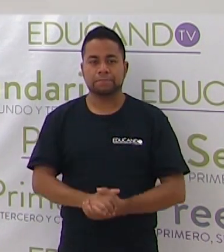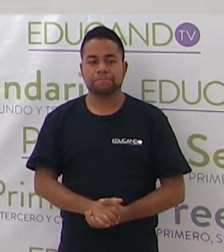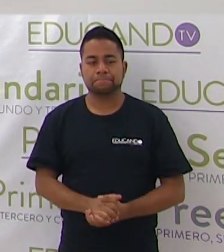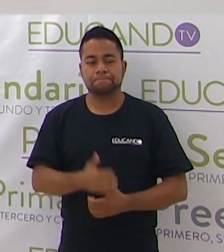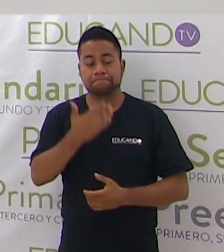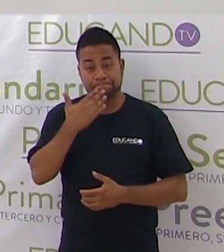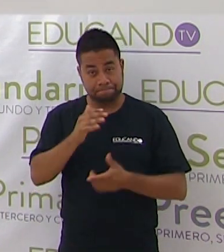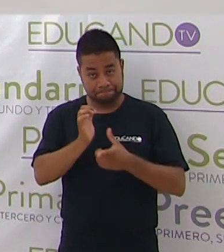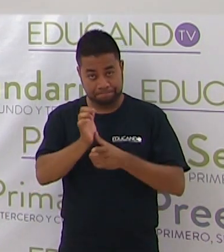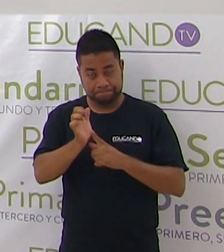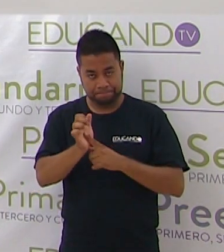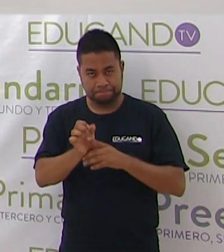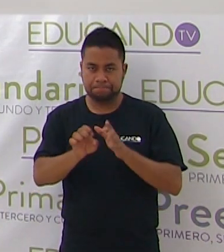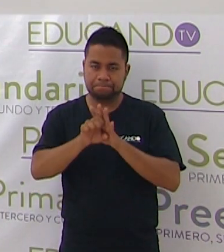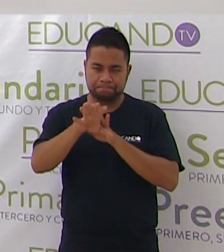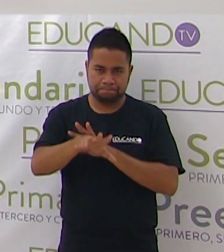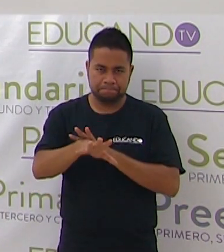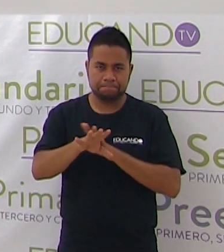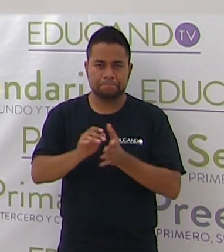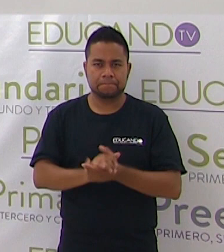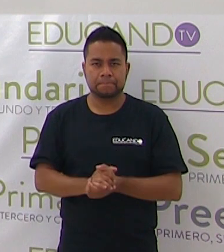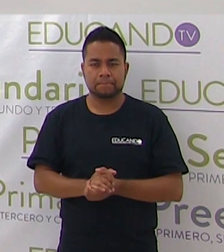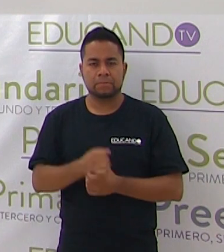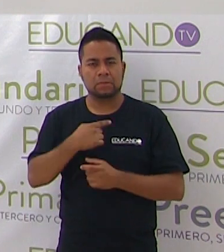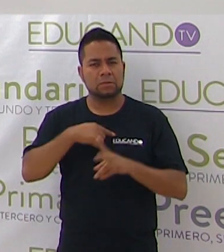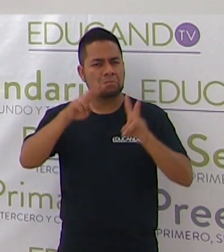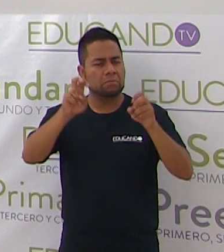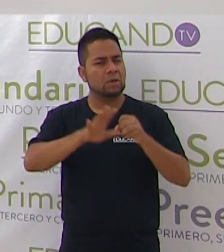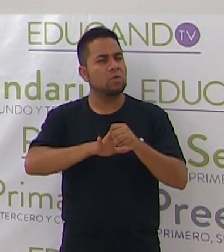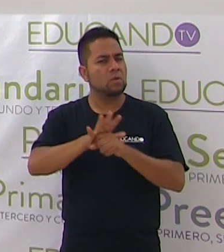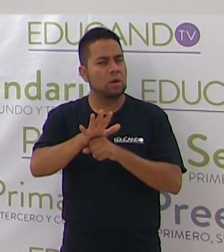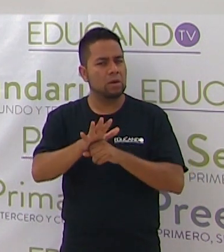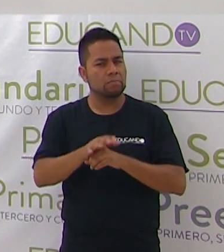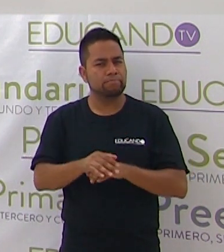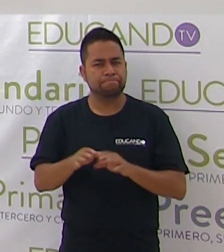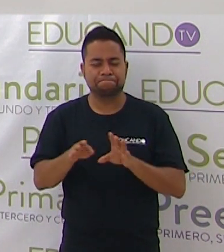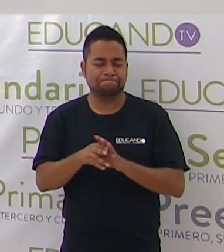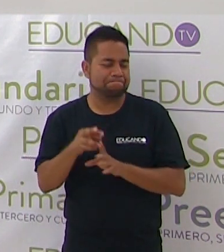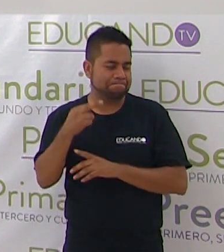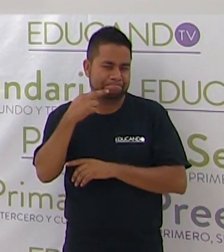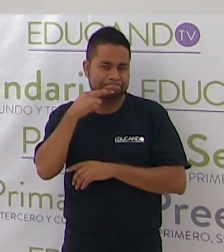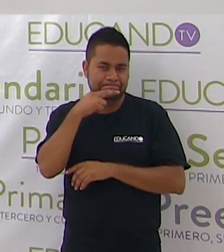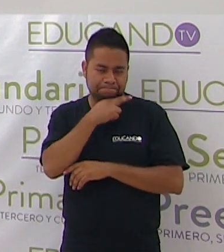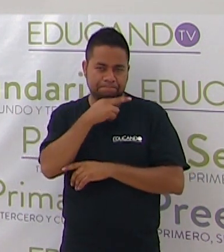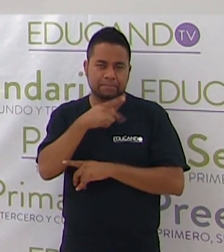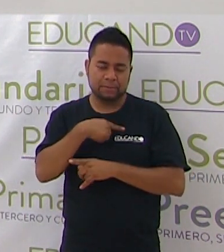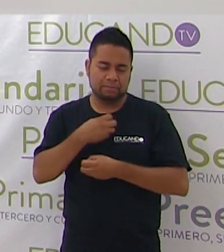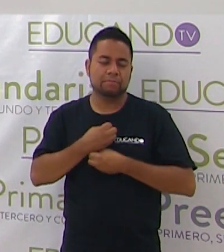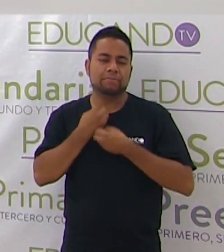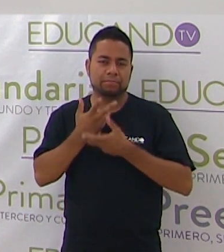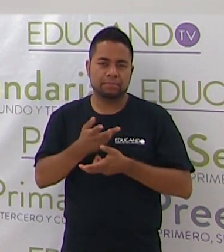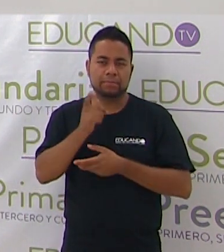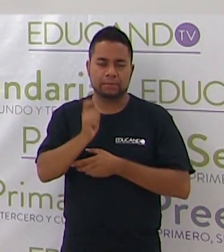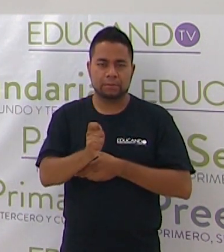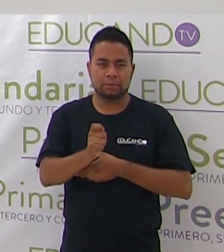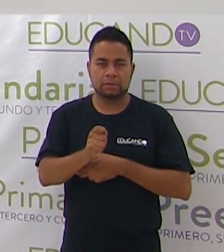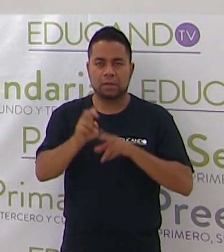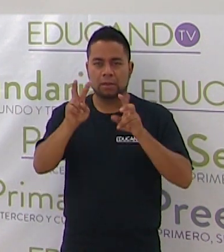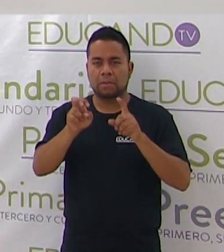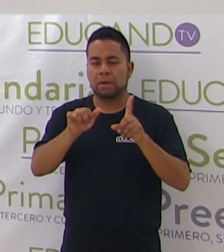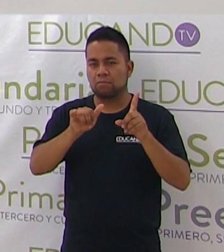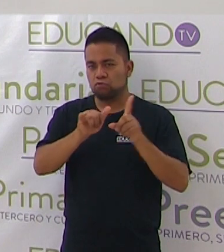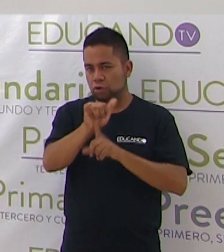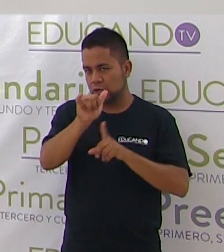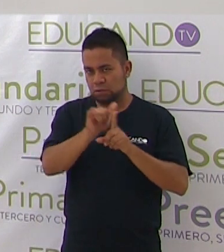por ejemplo, ¿cuál sería el tema? Bueno, es un poco obvio, pero de todos modos lo tengo que decir. El tema es el bullying.